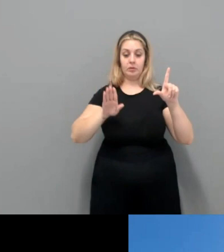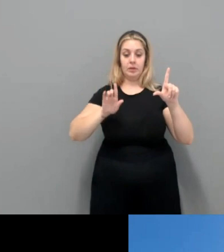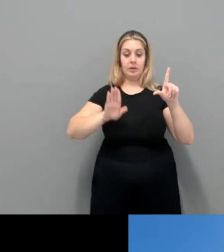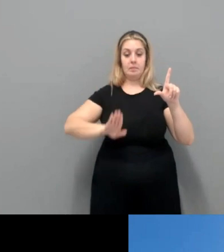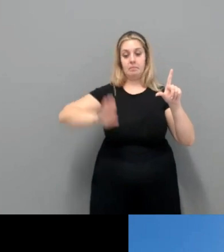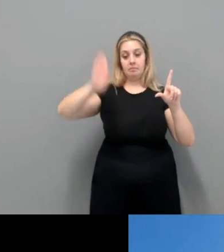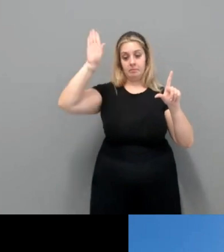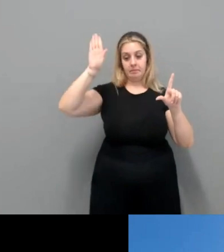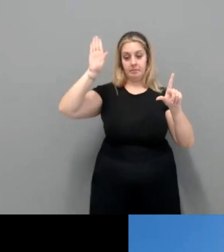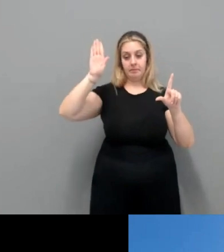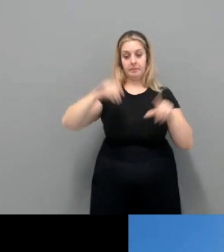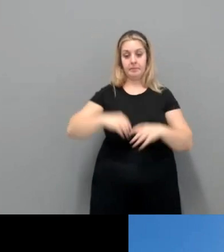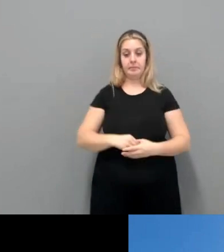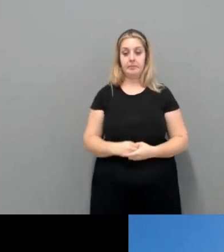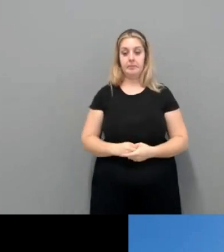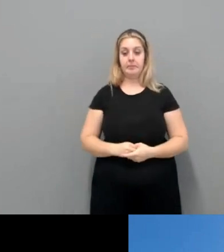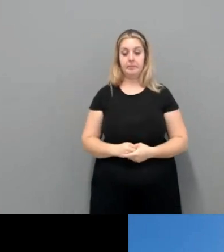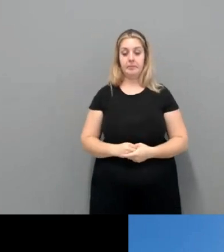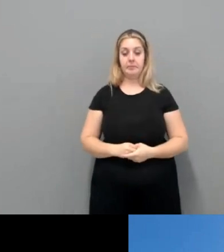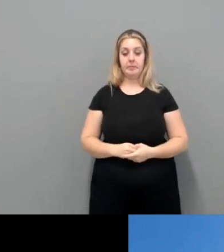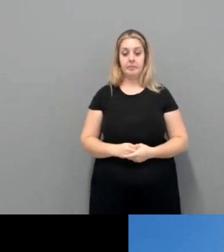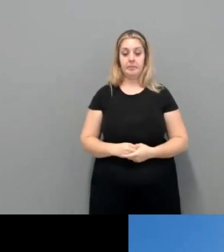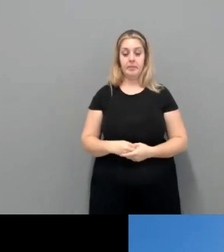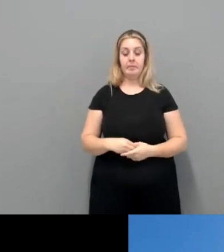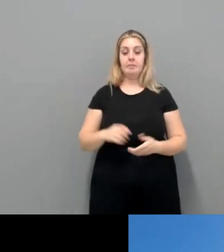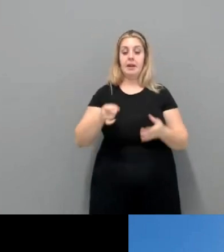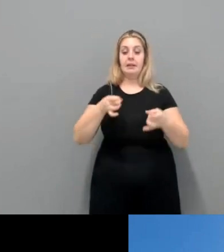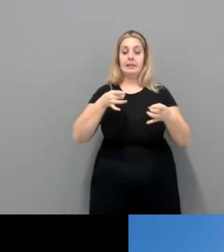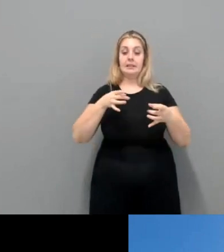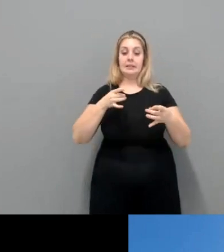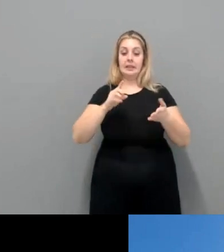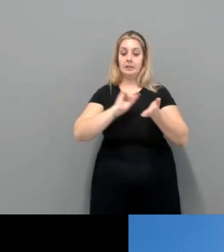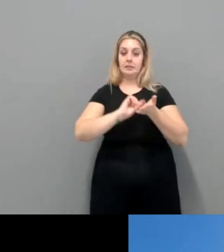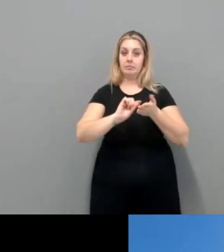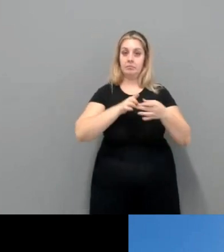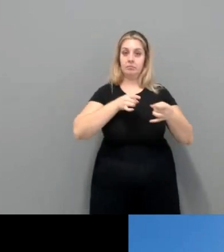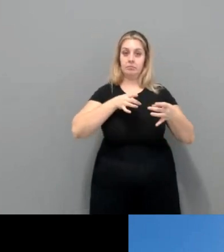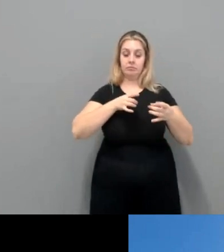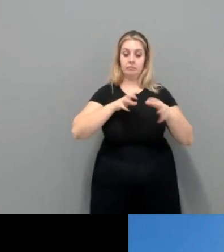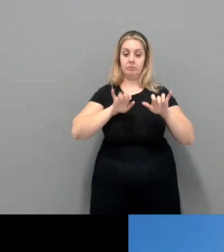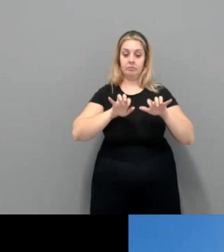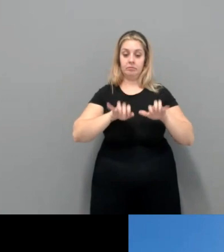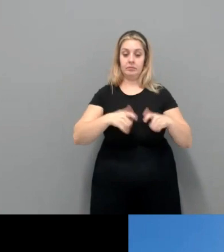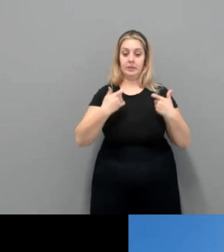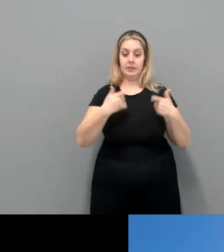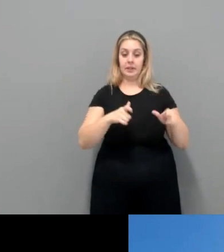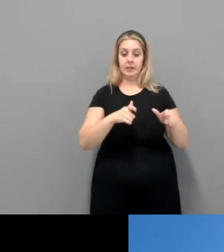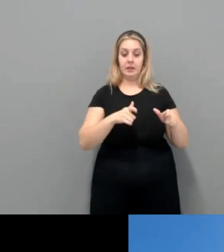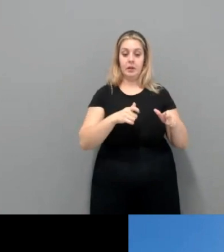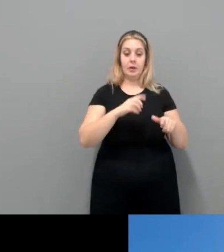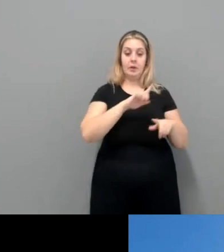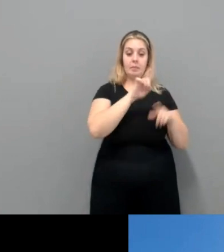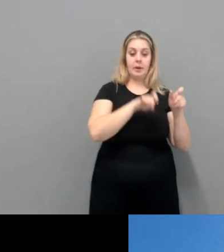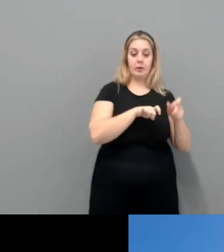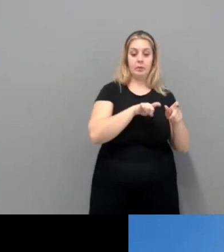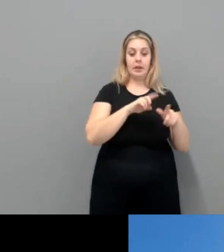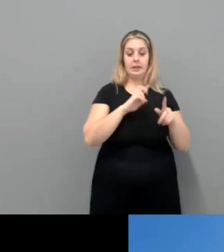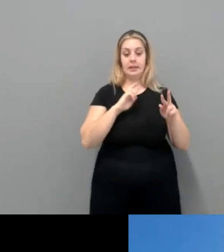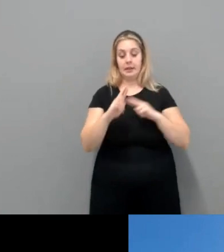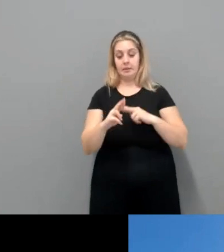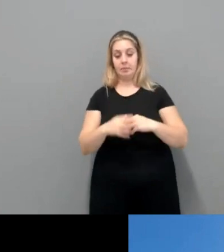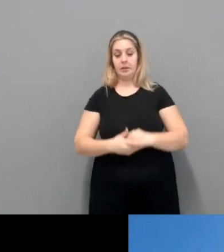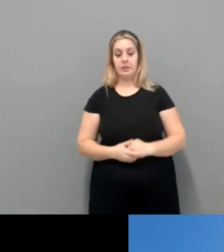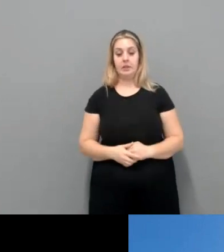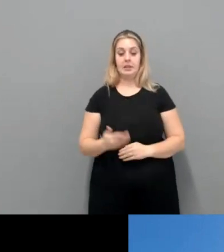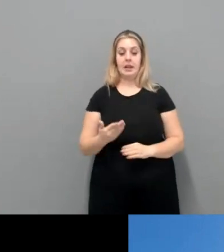mano y escribir vuestras preguntas en la sección de preguntas y respuestas. He